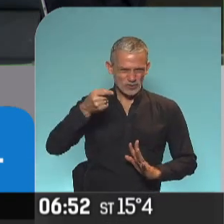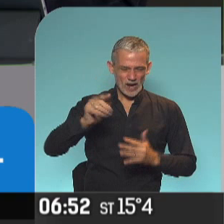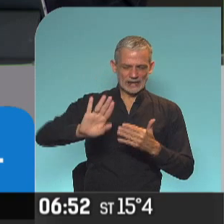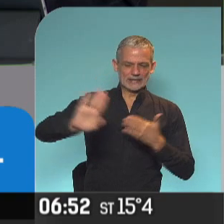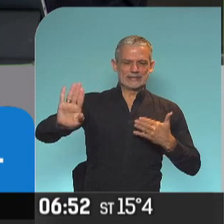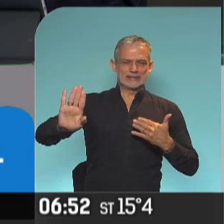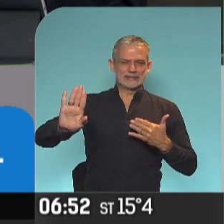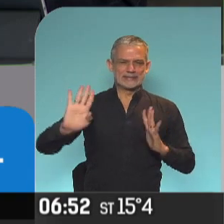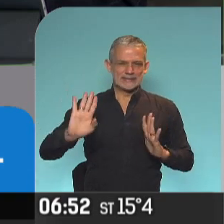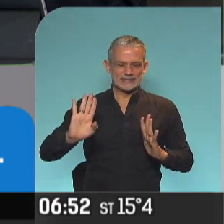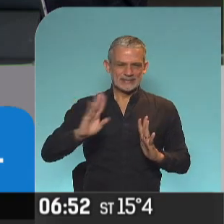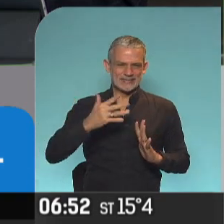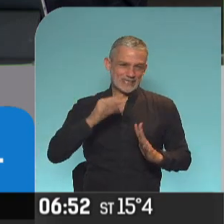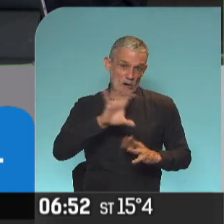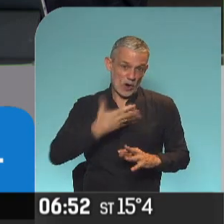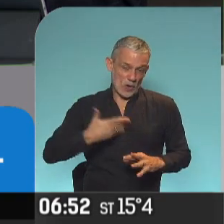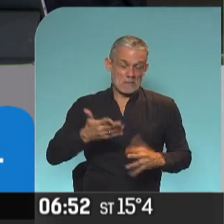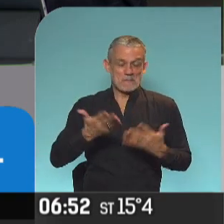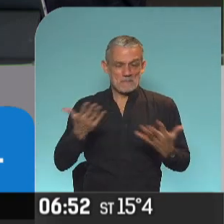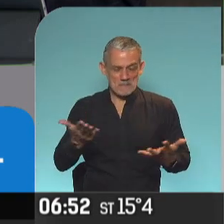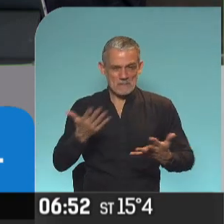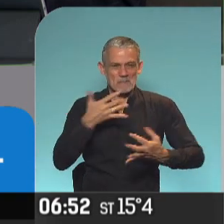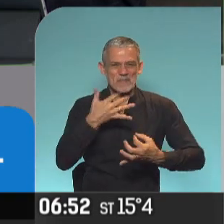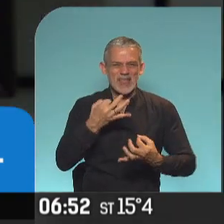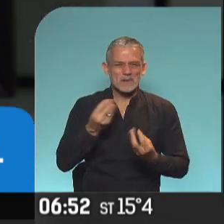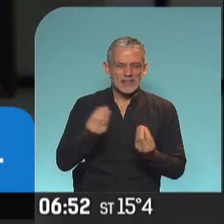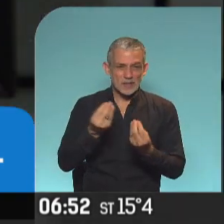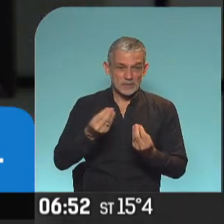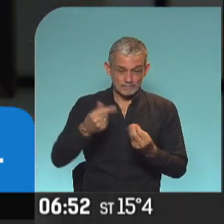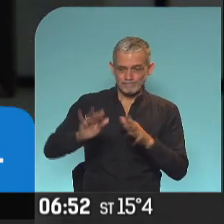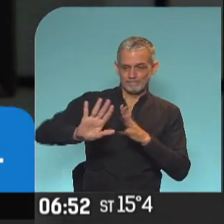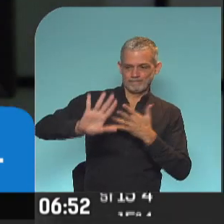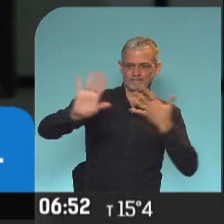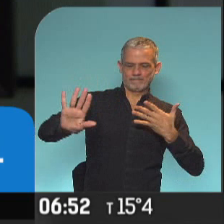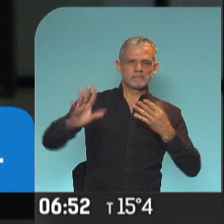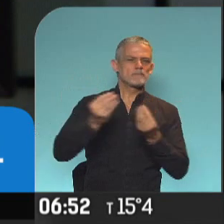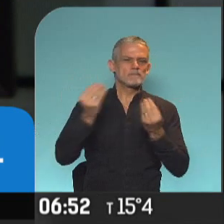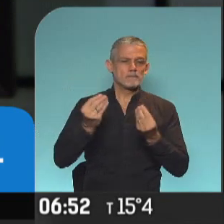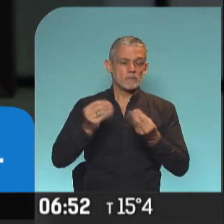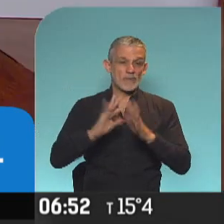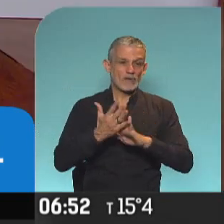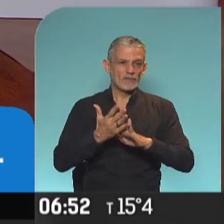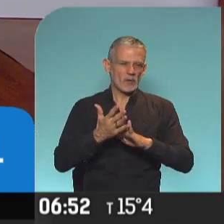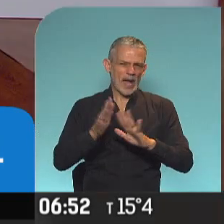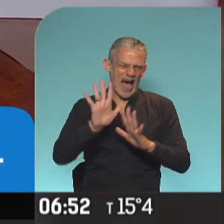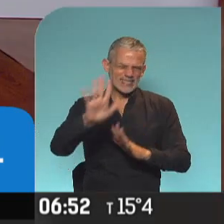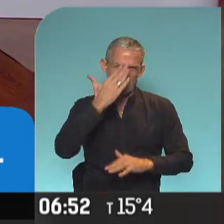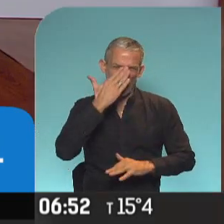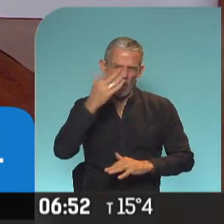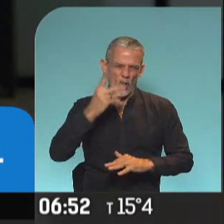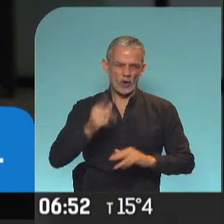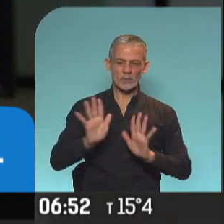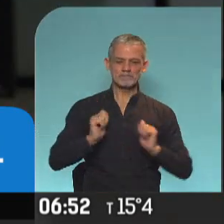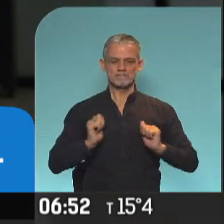sobre todo a nivel nacional. Y bueno, la verdad es que esta distancia tiene que ver con una posición tradicional de la provincia de Córdoba y